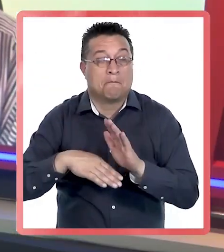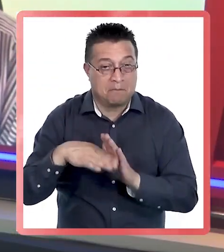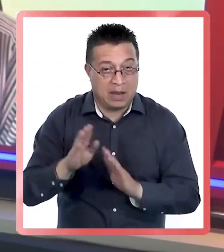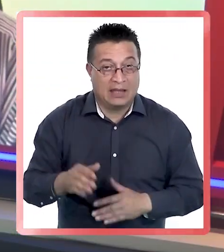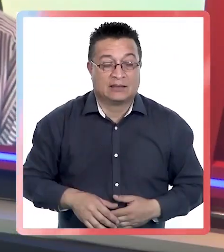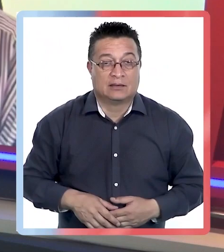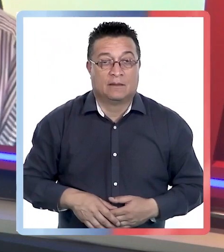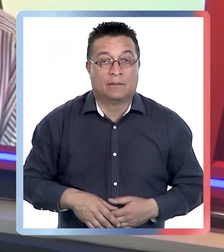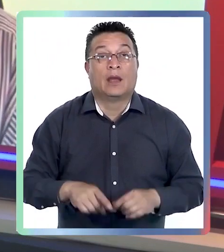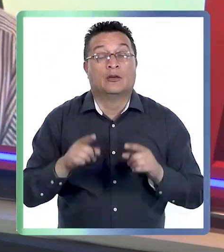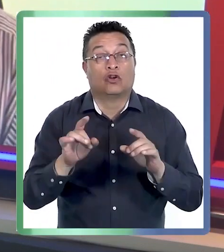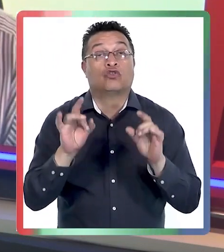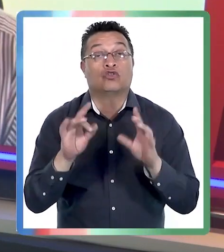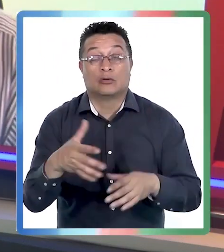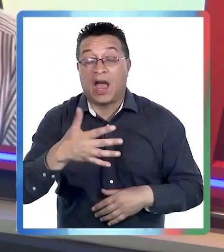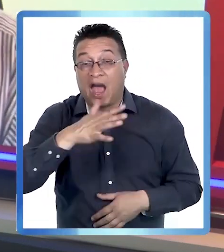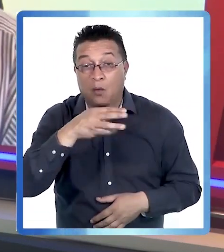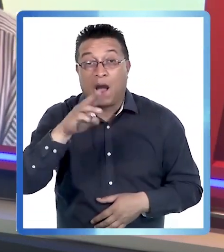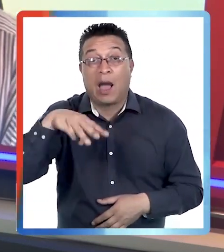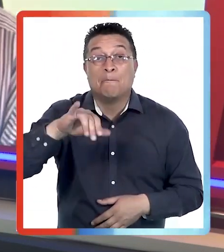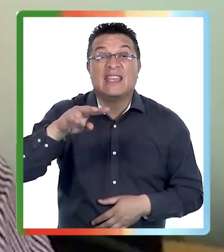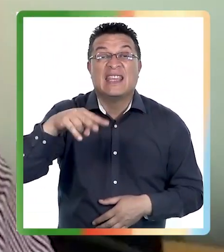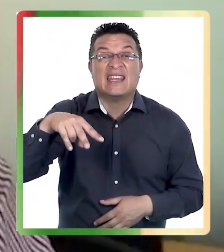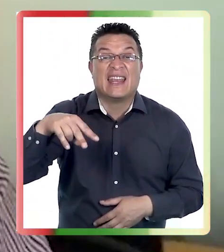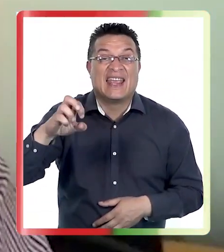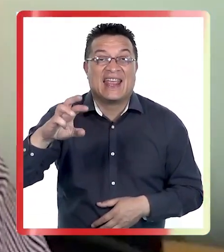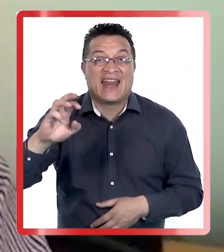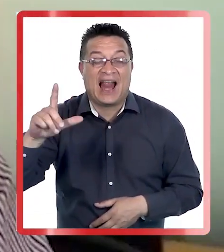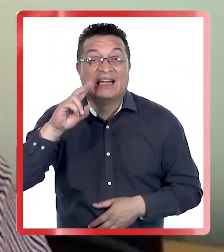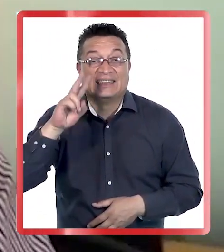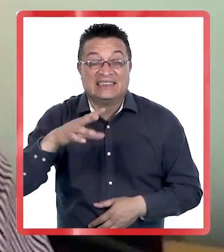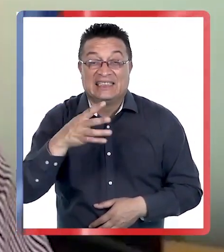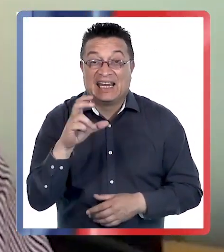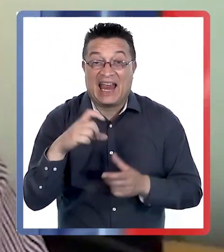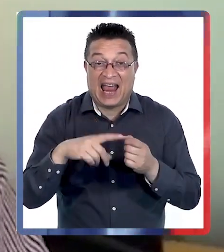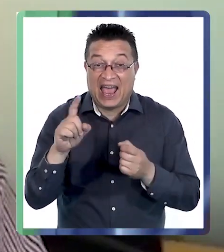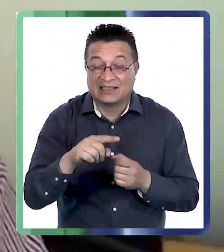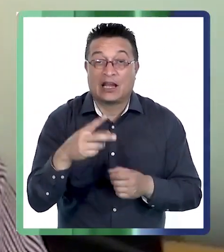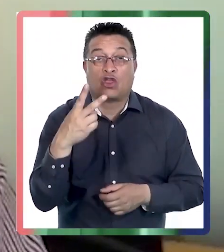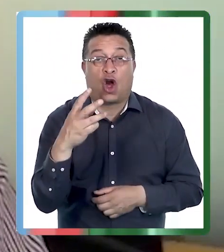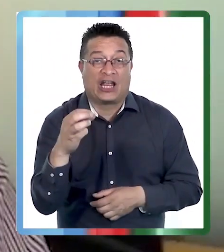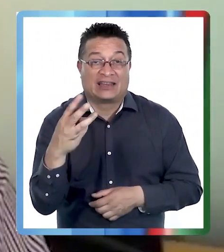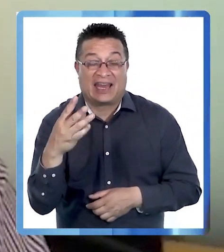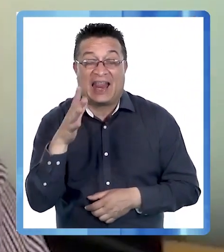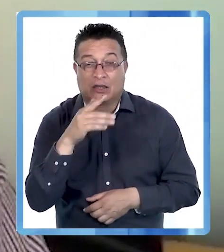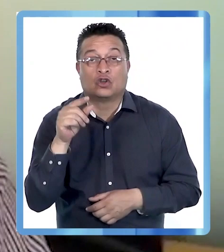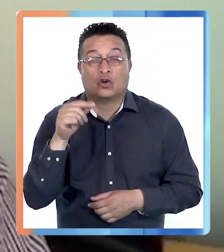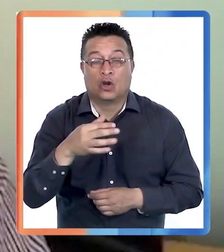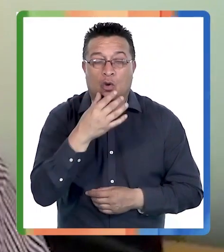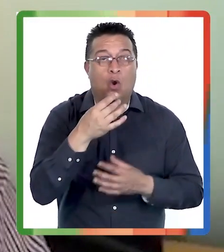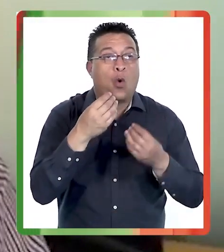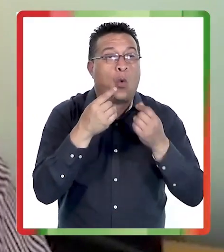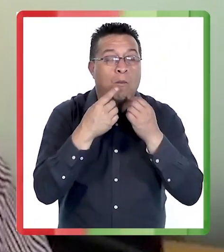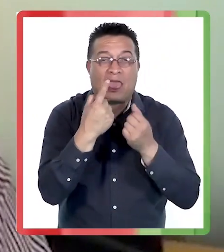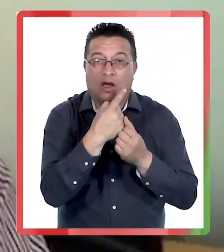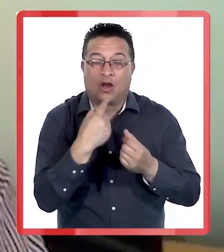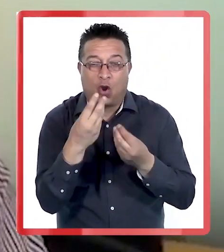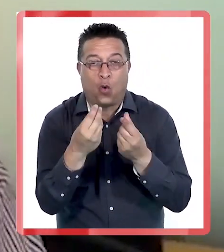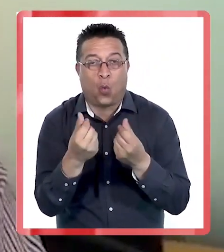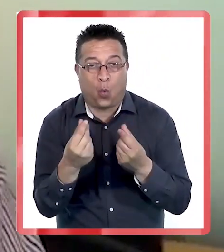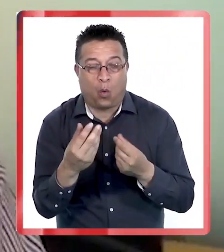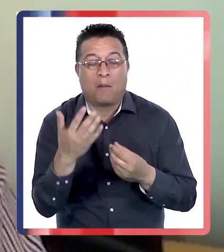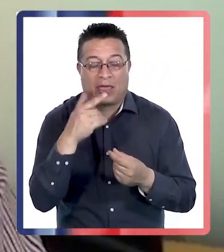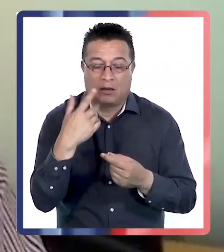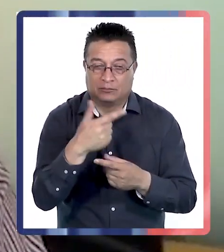más. La clásica agua mineral sin gas, 2 a 3 litros, mantener las mucosas húmedas, bien